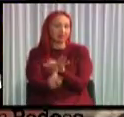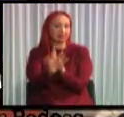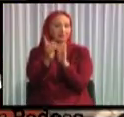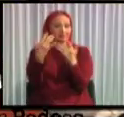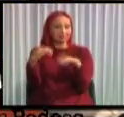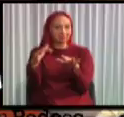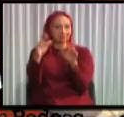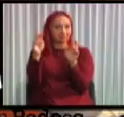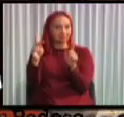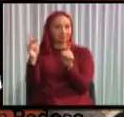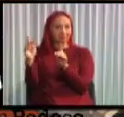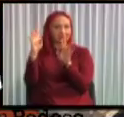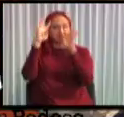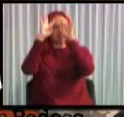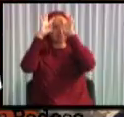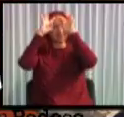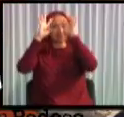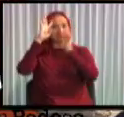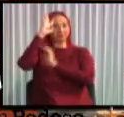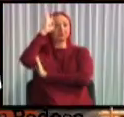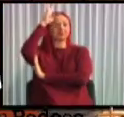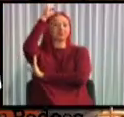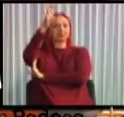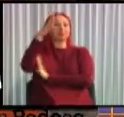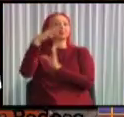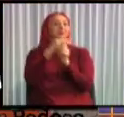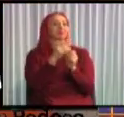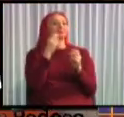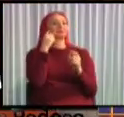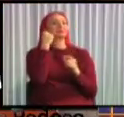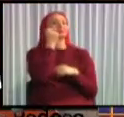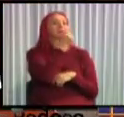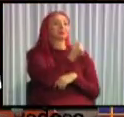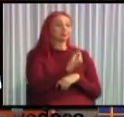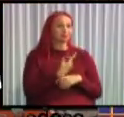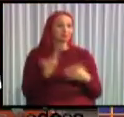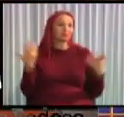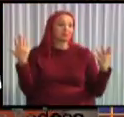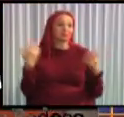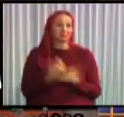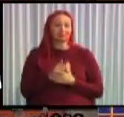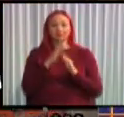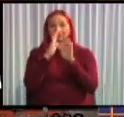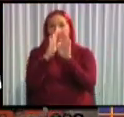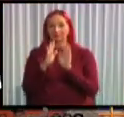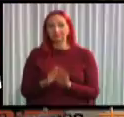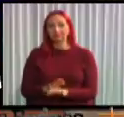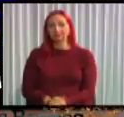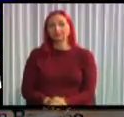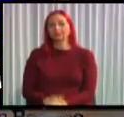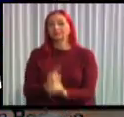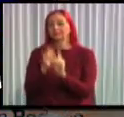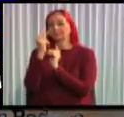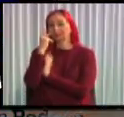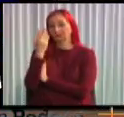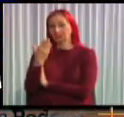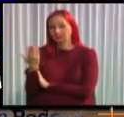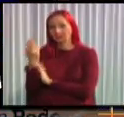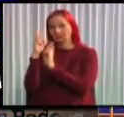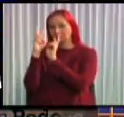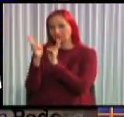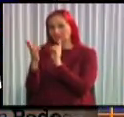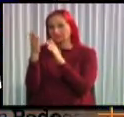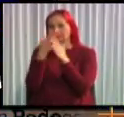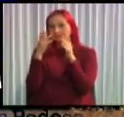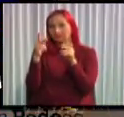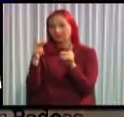que gente visionaria se hiciera millonaria. Qué excelente, ¿eh? Pero vamos a ver una cosa. el tema de que